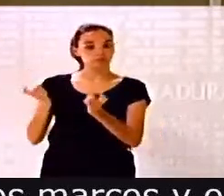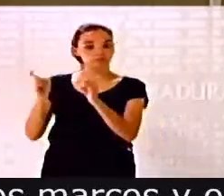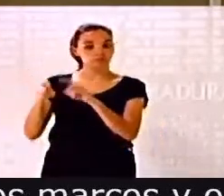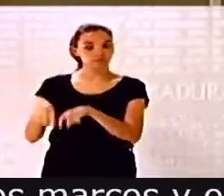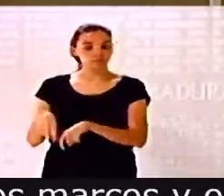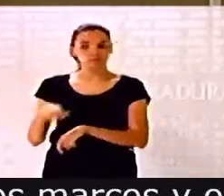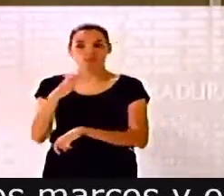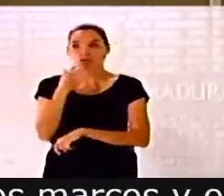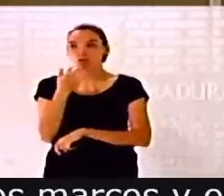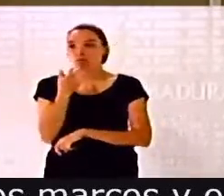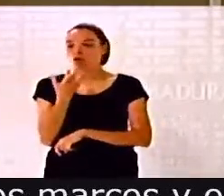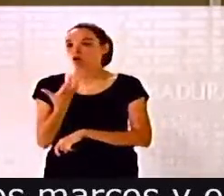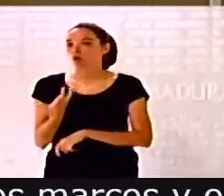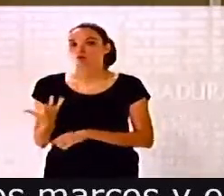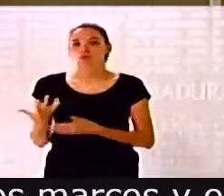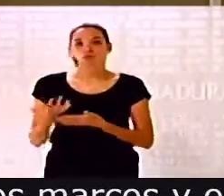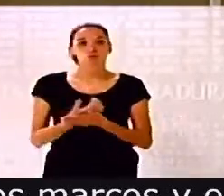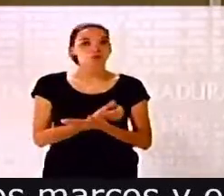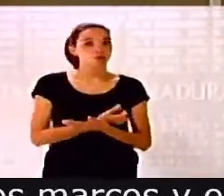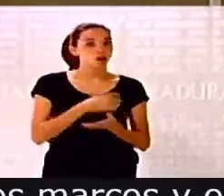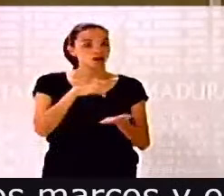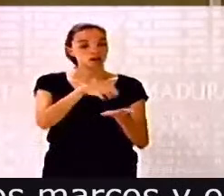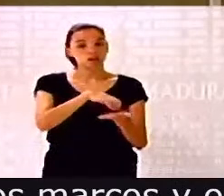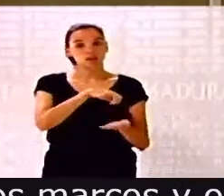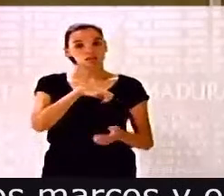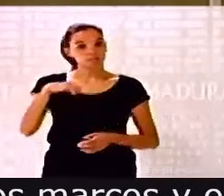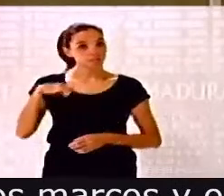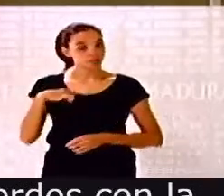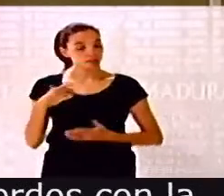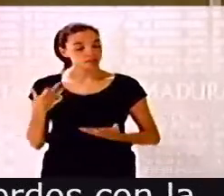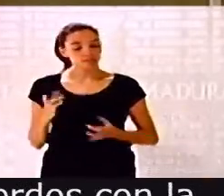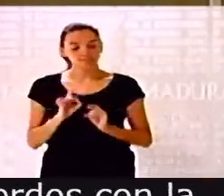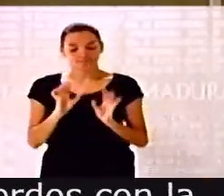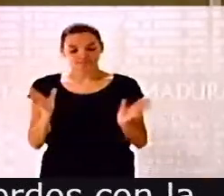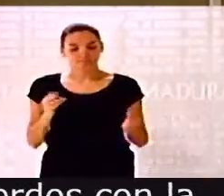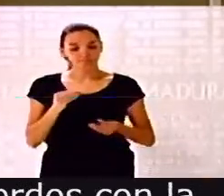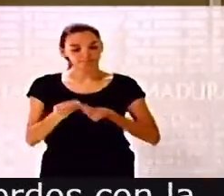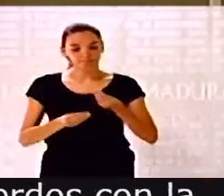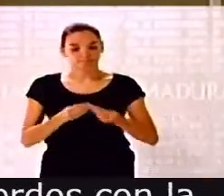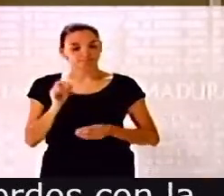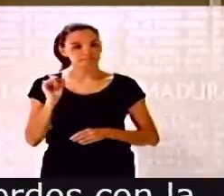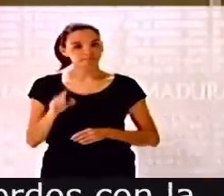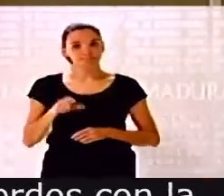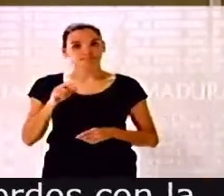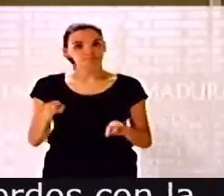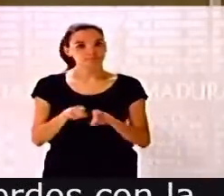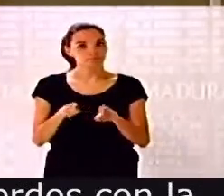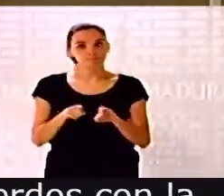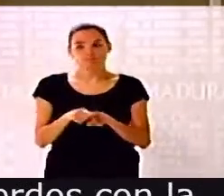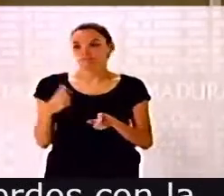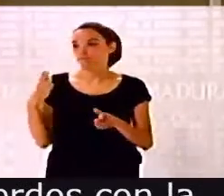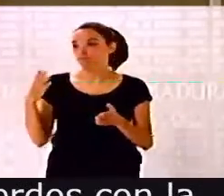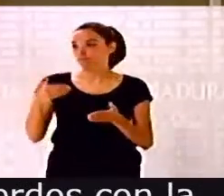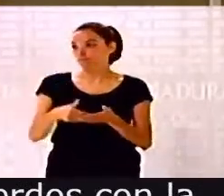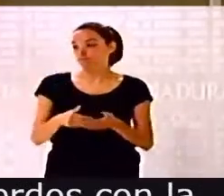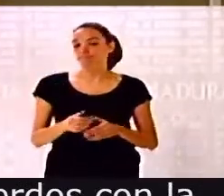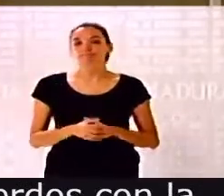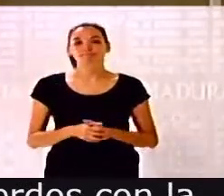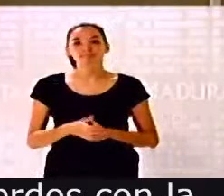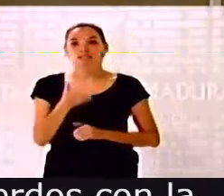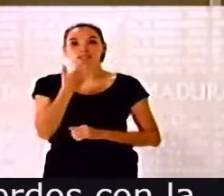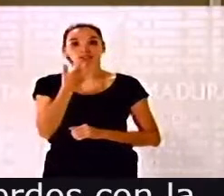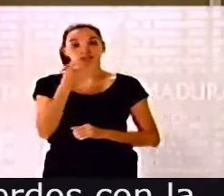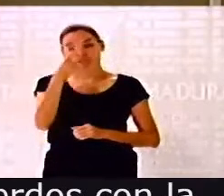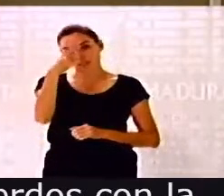acuerdos marcos con todas y cada una de las clínicas privadas, pues evidentemente se seguirán realizando como se vienen realizando hasta ahora. Si tuviésemos que tomar